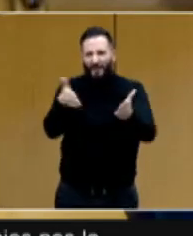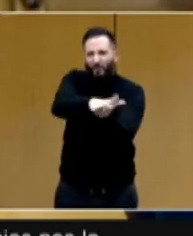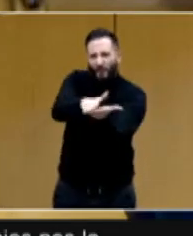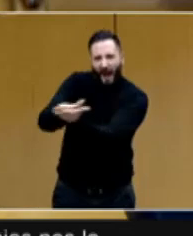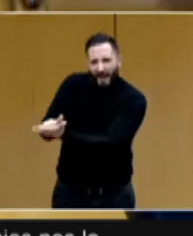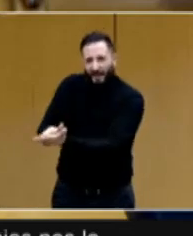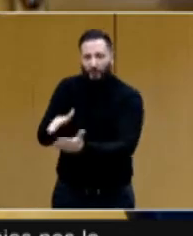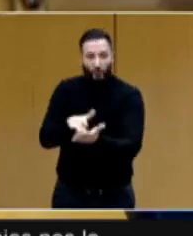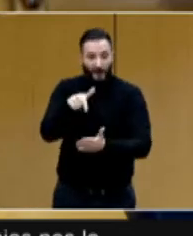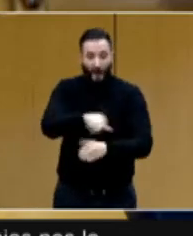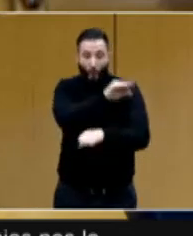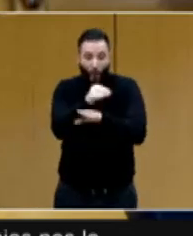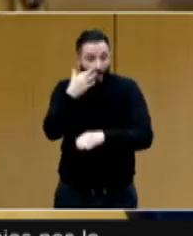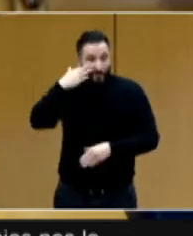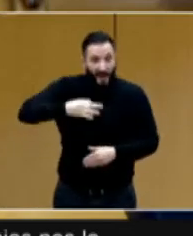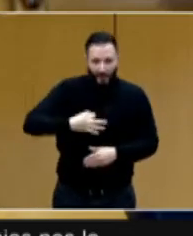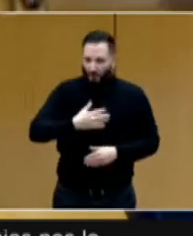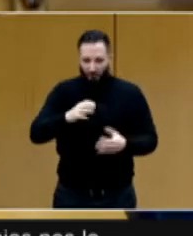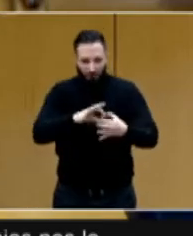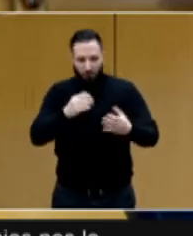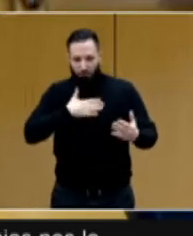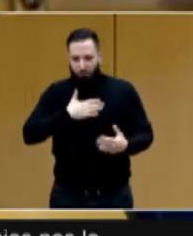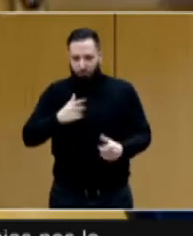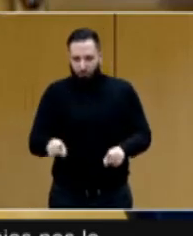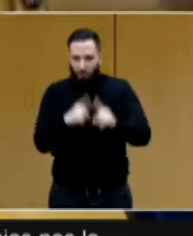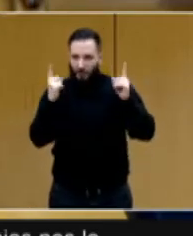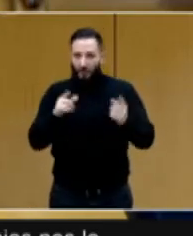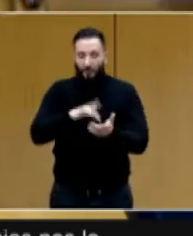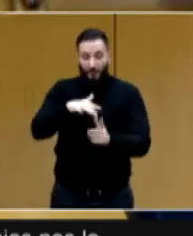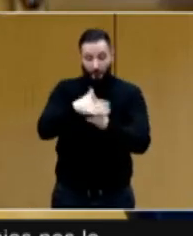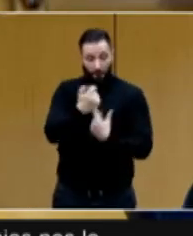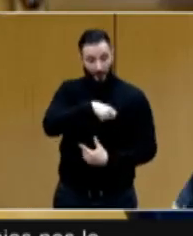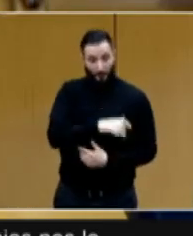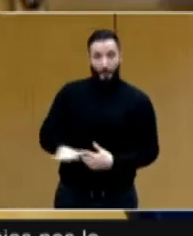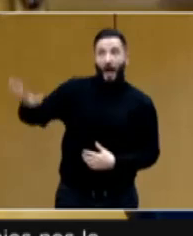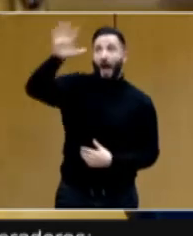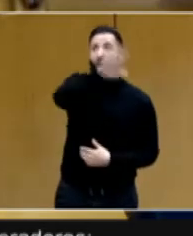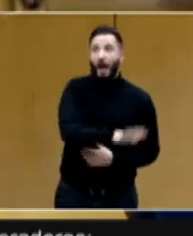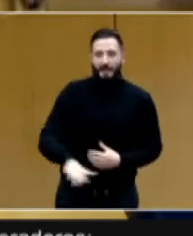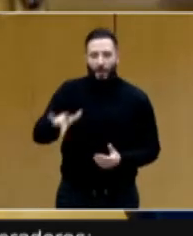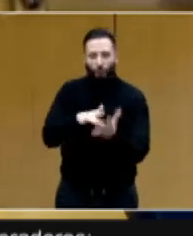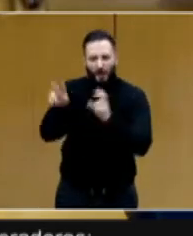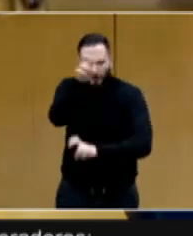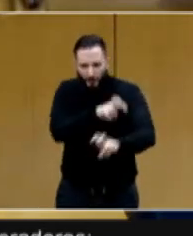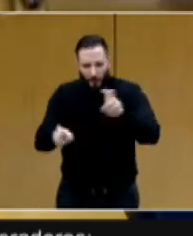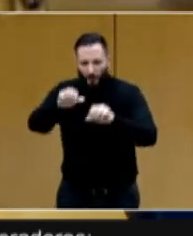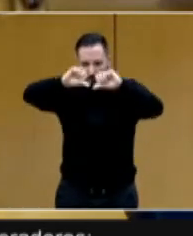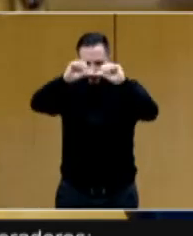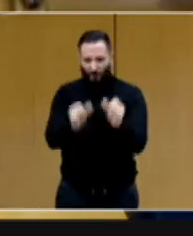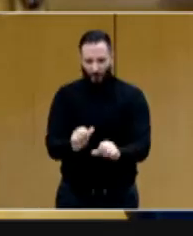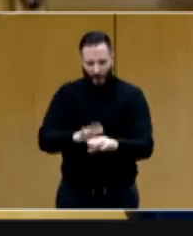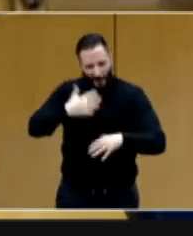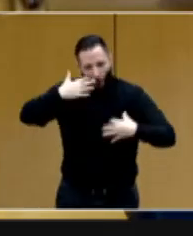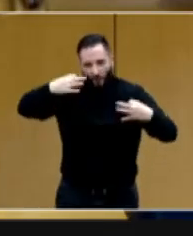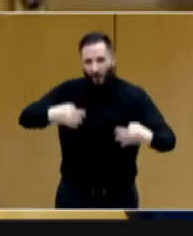De hecho yo soy el guardador de hecho entonces lo que ha sucedido en España en toda España es que se está buscando la manera de formalizar buscando la manera de